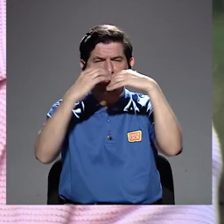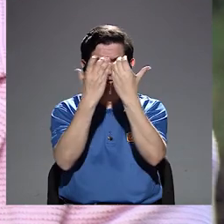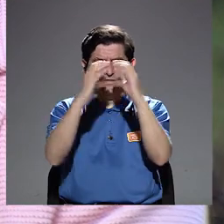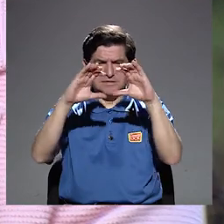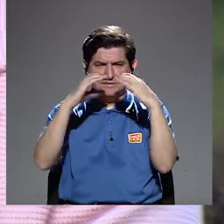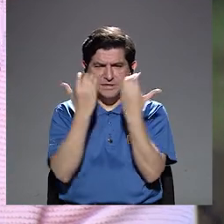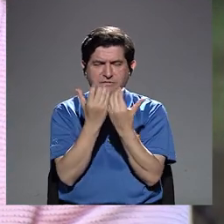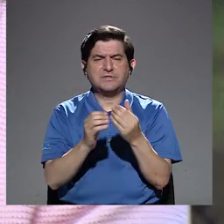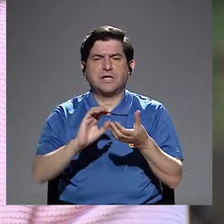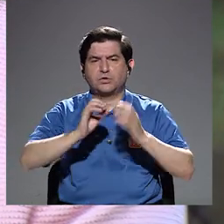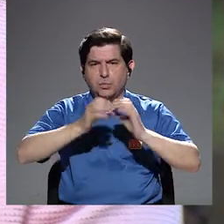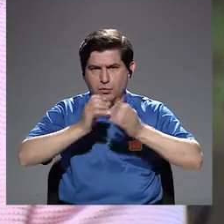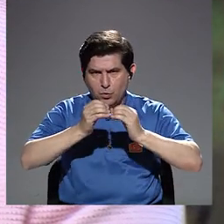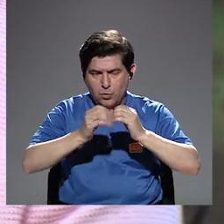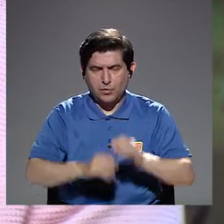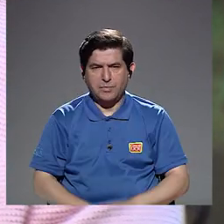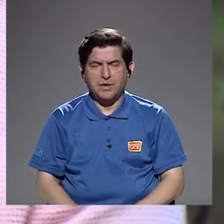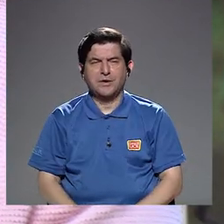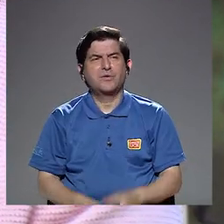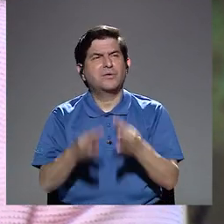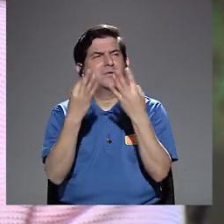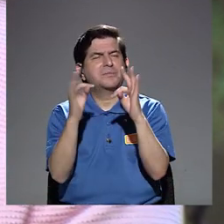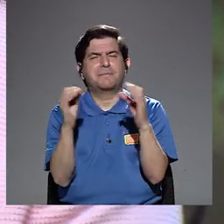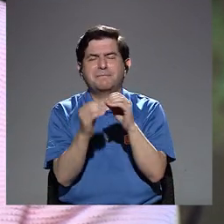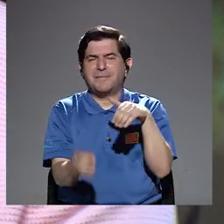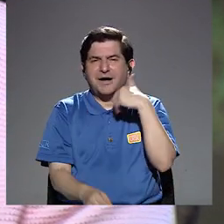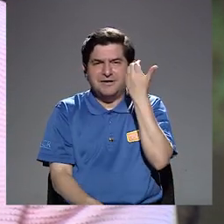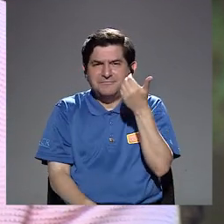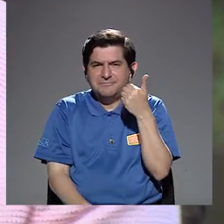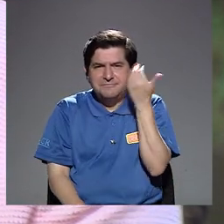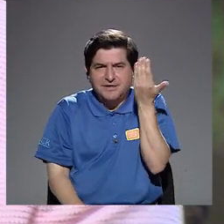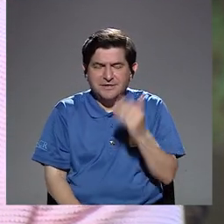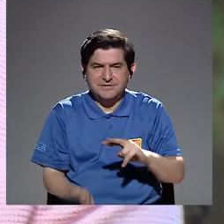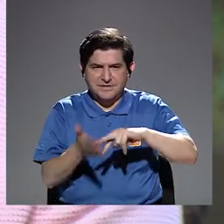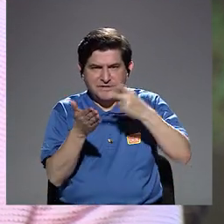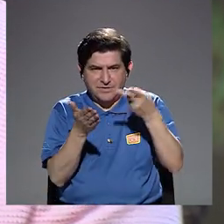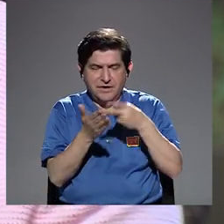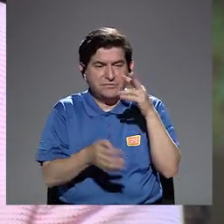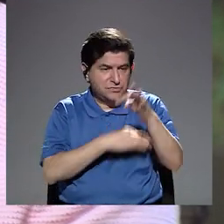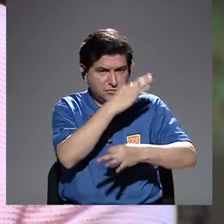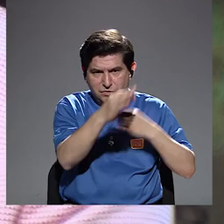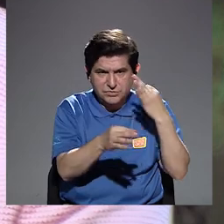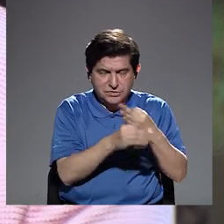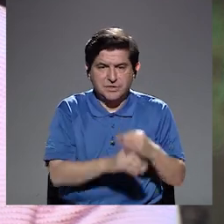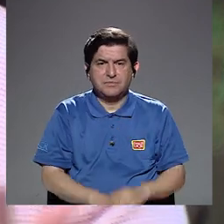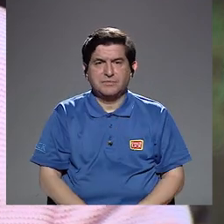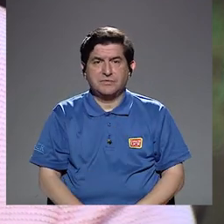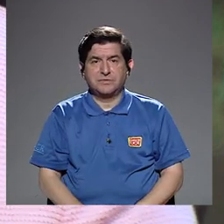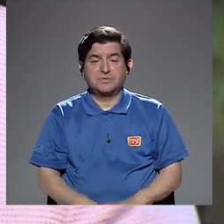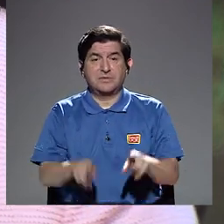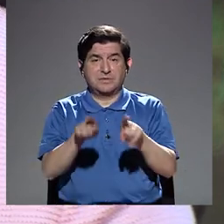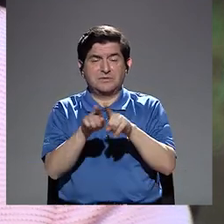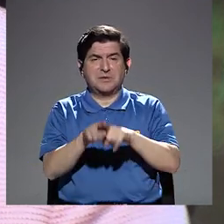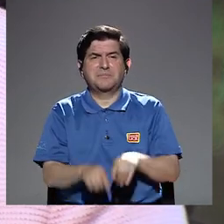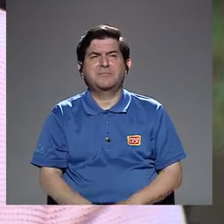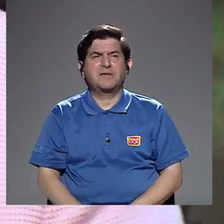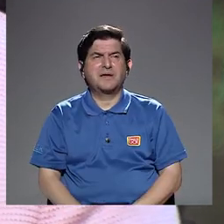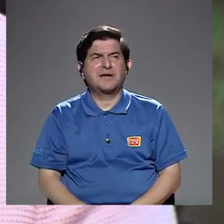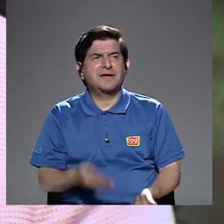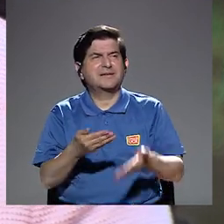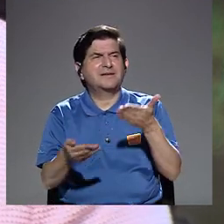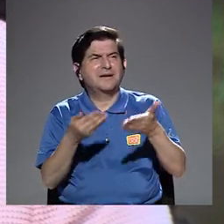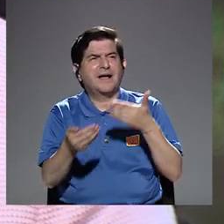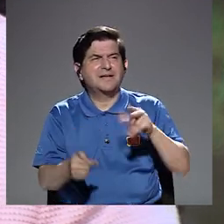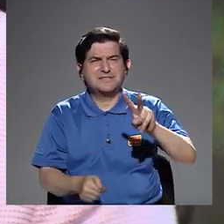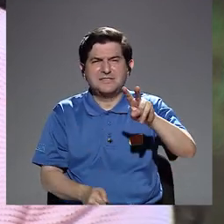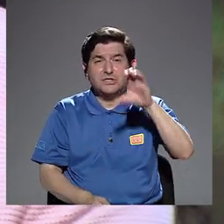Están clasificados como por un número, para hacerlo como un poco más fácil a nivel de lo que son serotipos, porque como te decía, son inclusive hasta